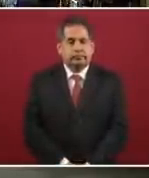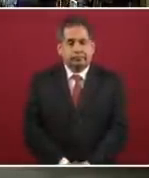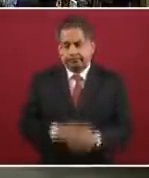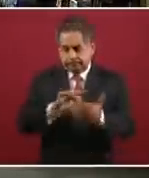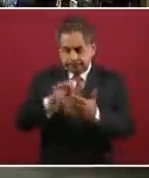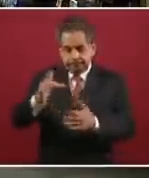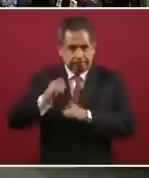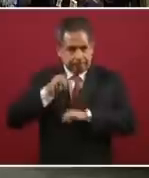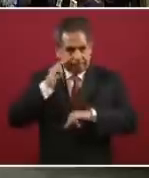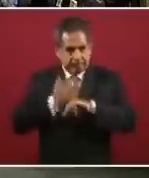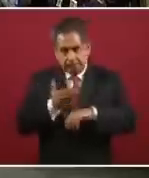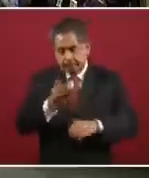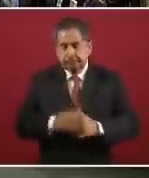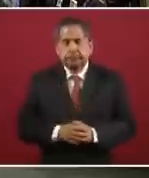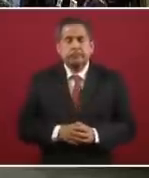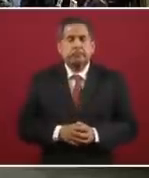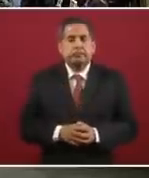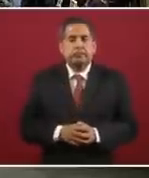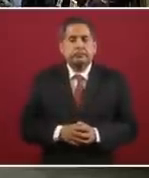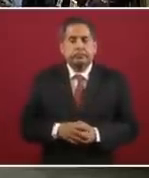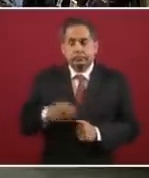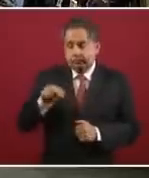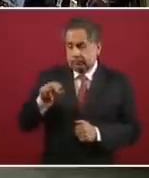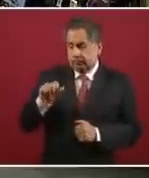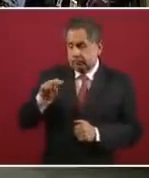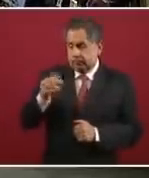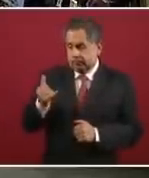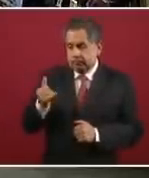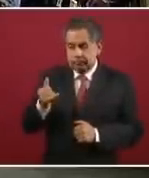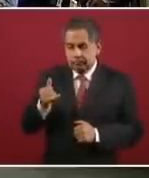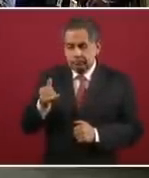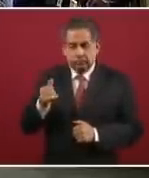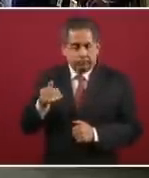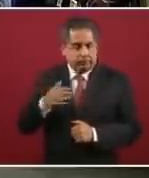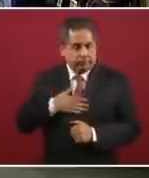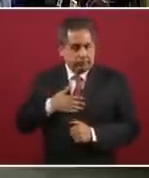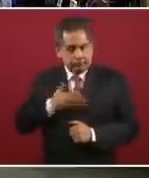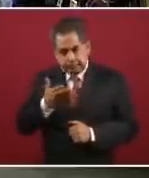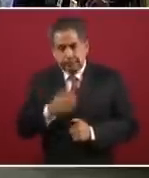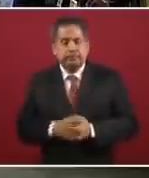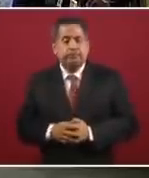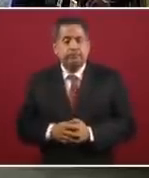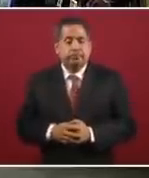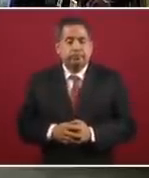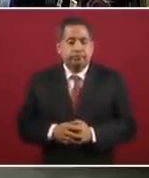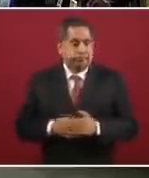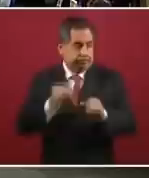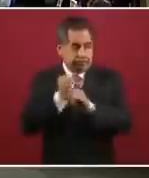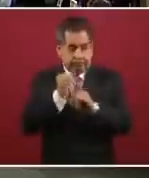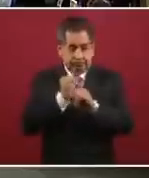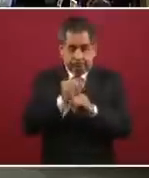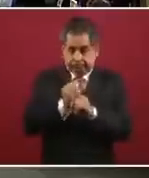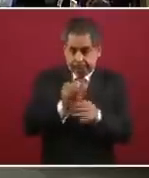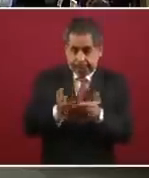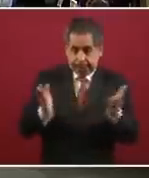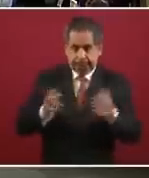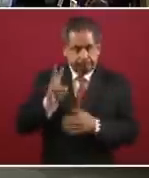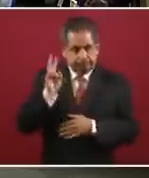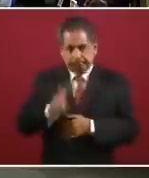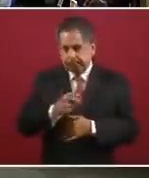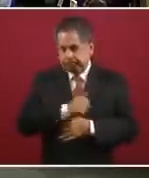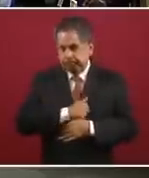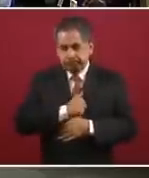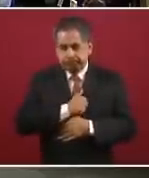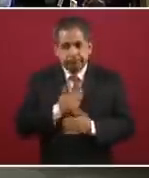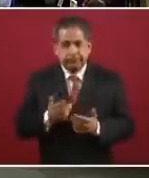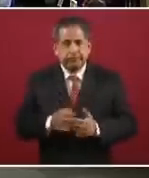Gracias, canciller. Nancy Rodríguez, de Oro Sólido. Mire, a través de redes sociales, desgraciadamente